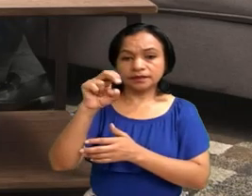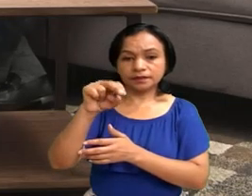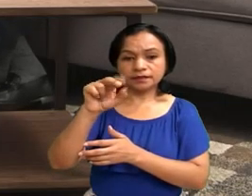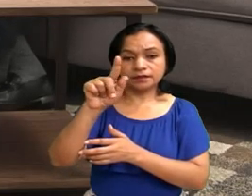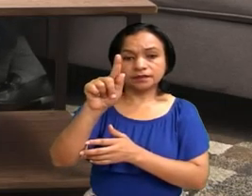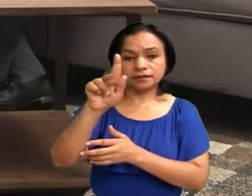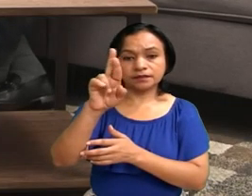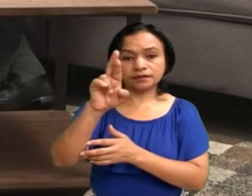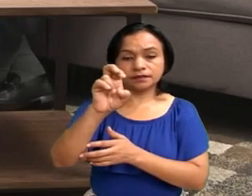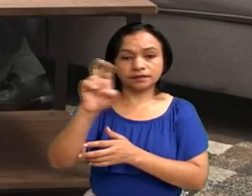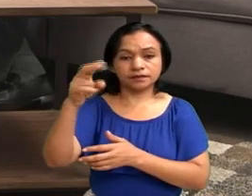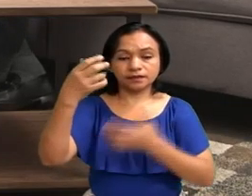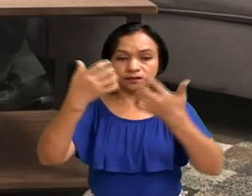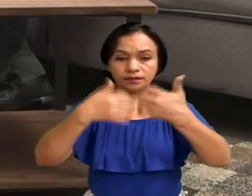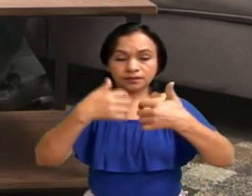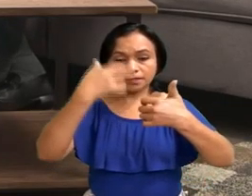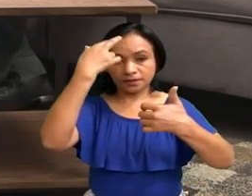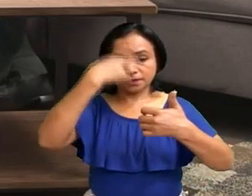Ahí